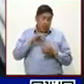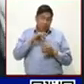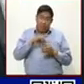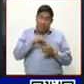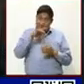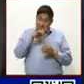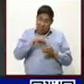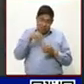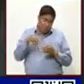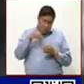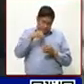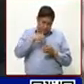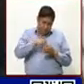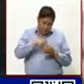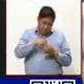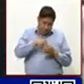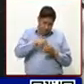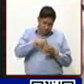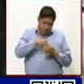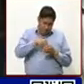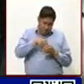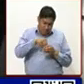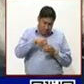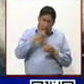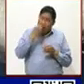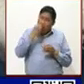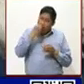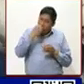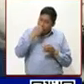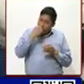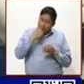nomás, para sopar. Eso nomás está comiendo.